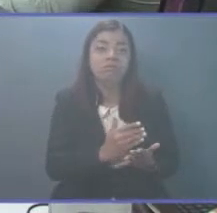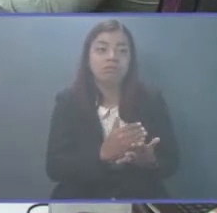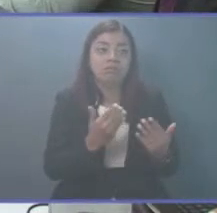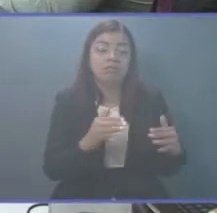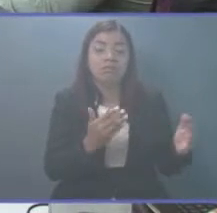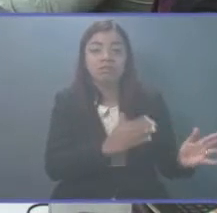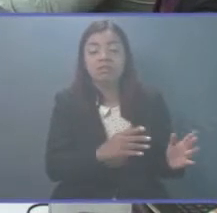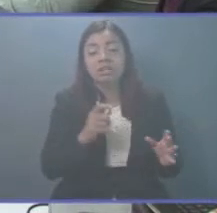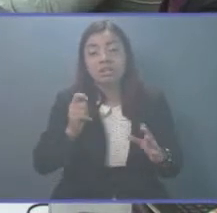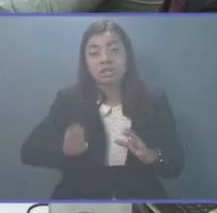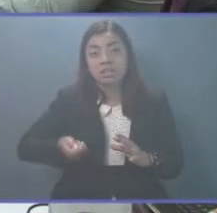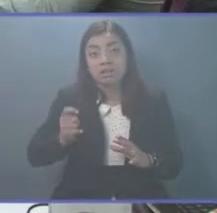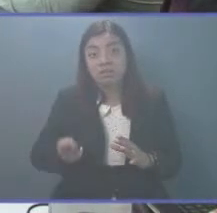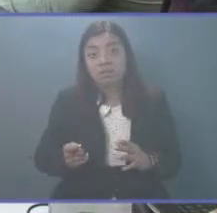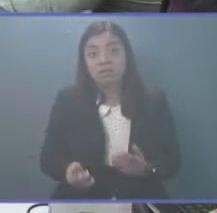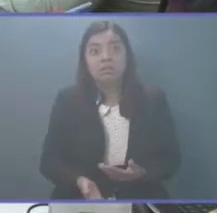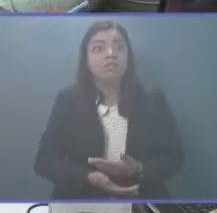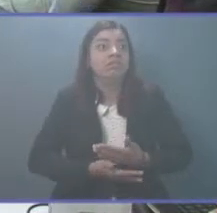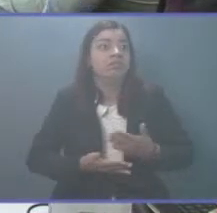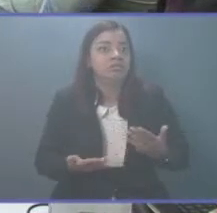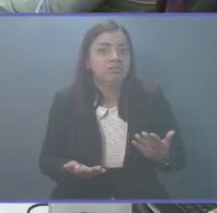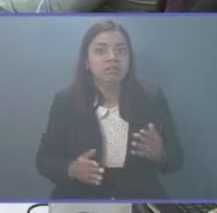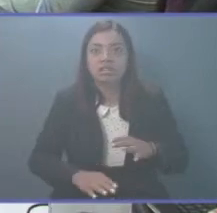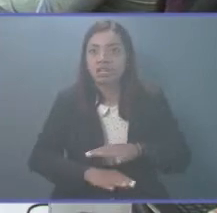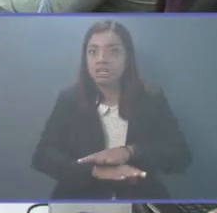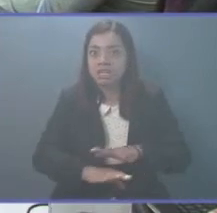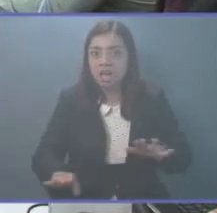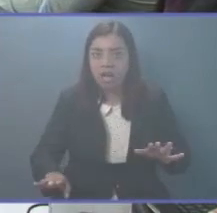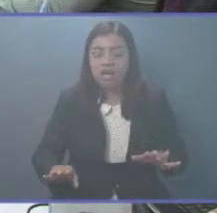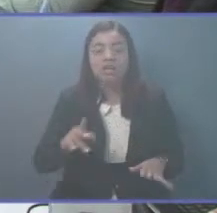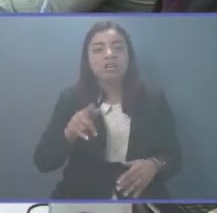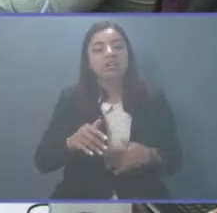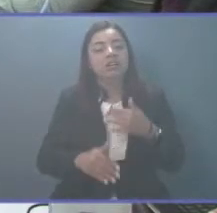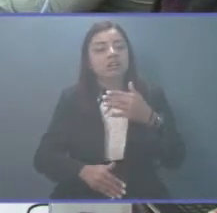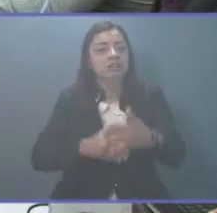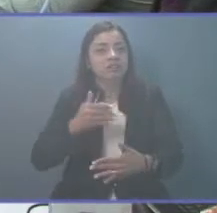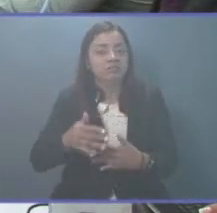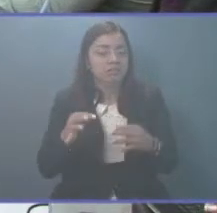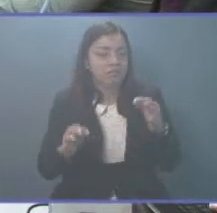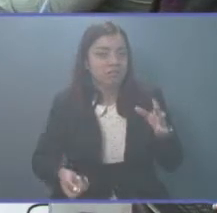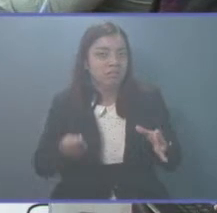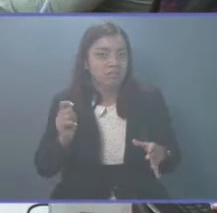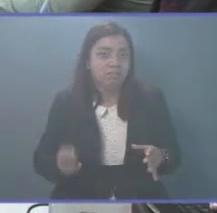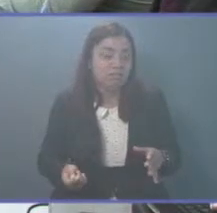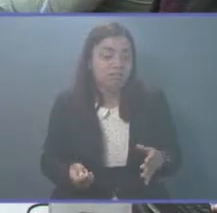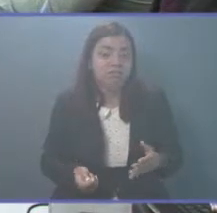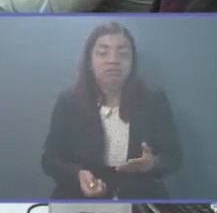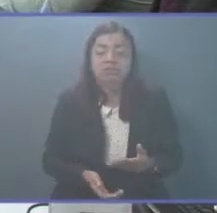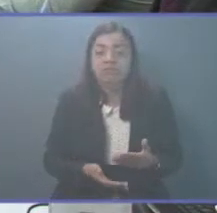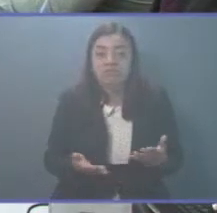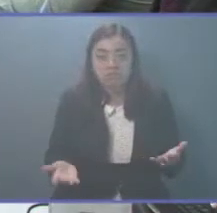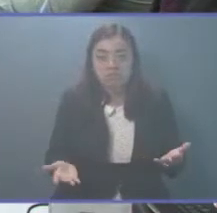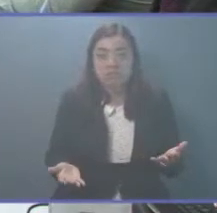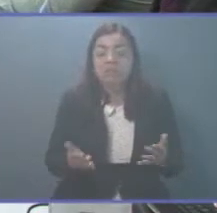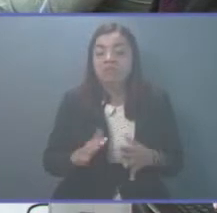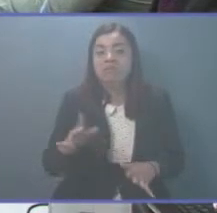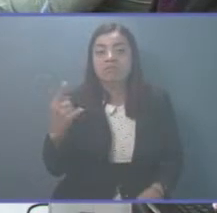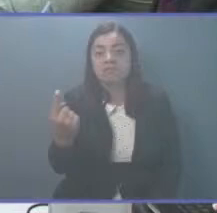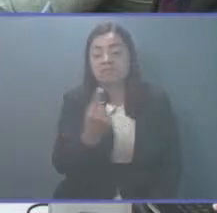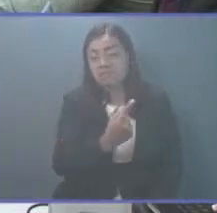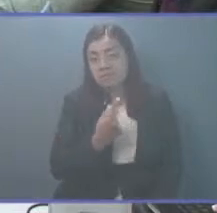diferentes tribunales, pero resulta que cuando ya están estos casos judicializados, las